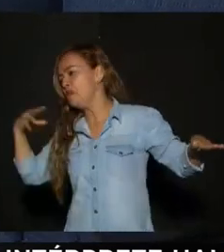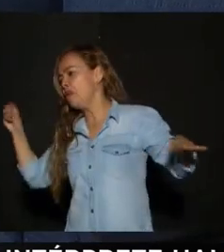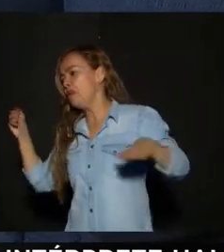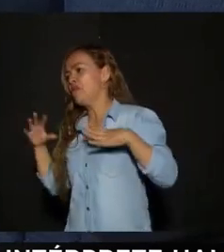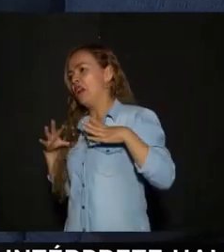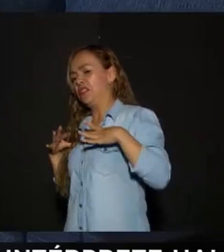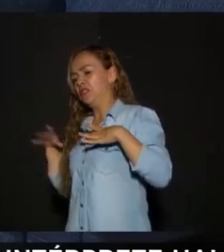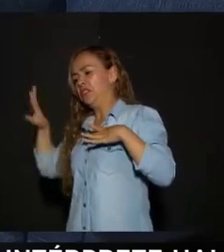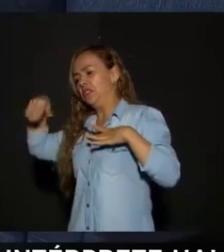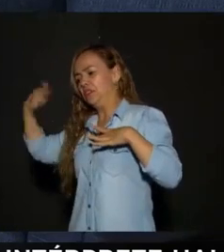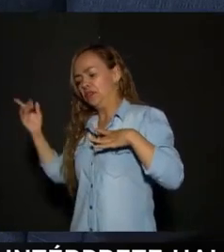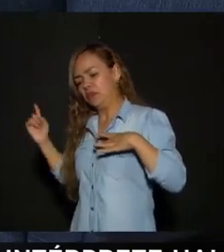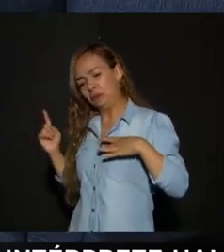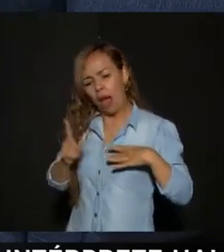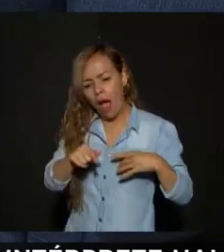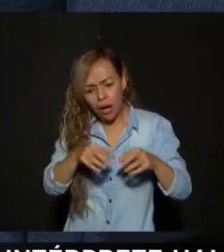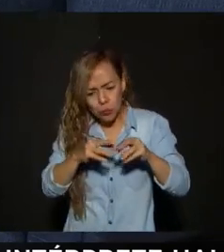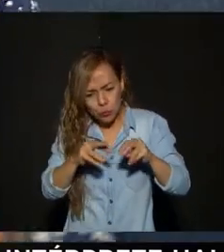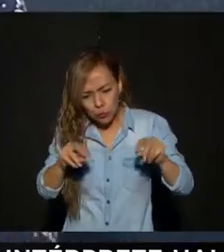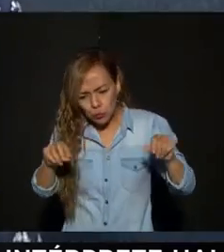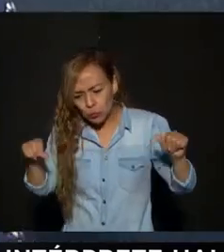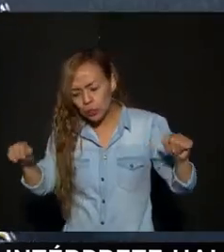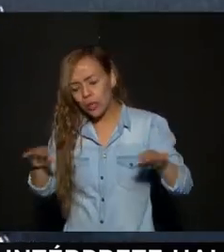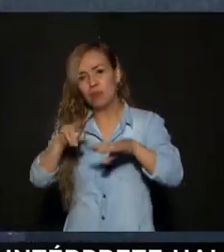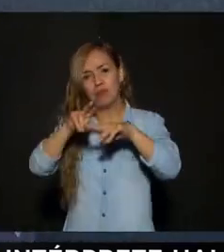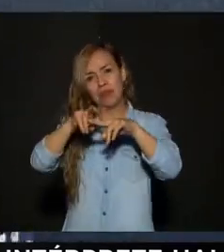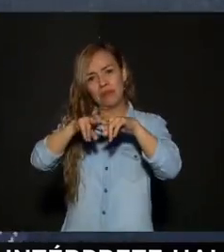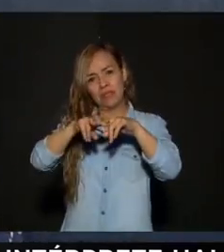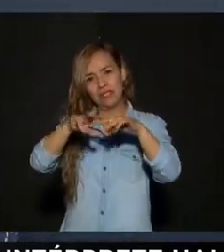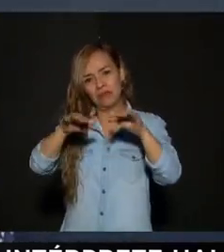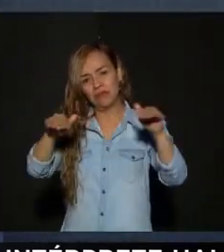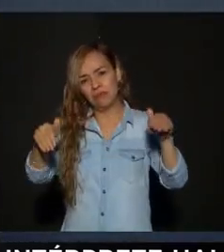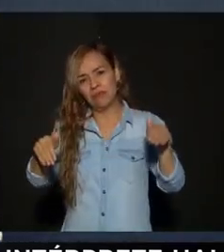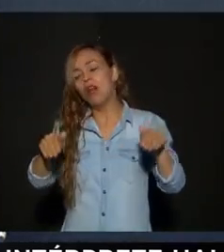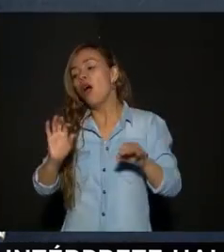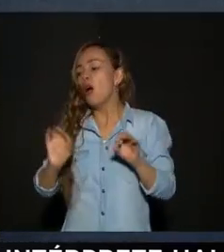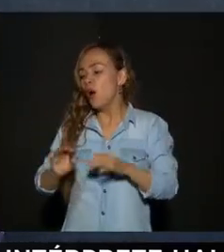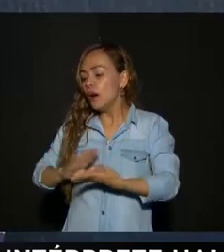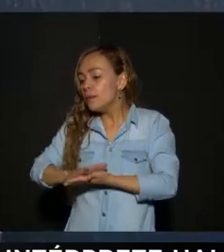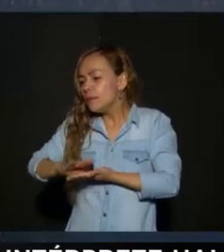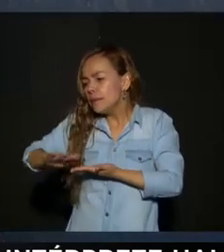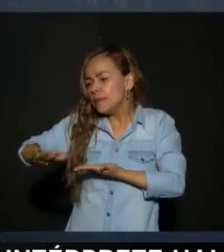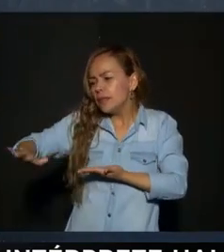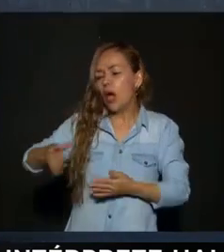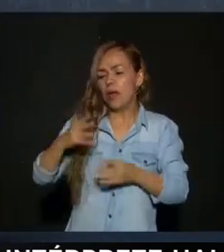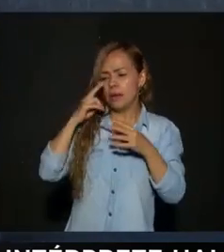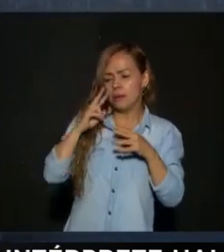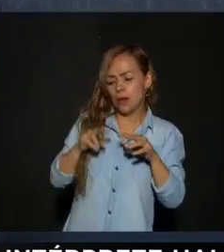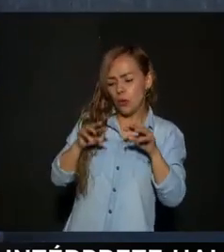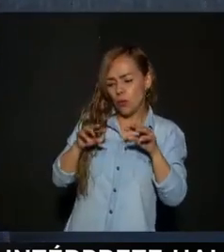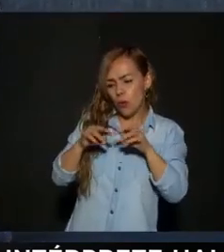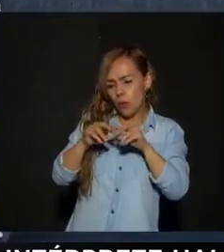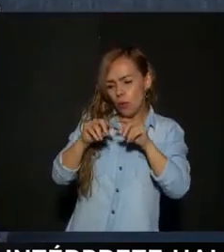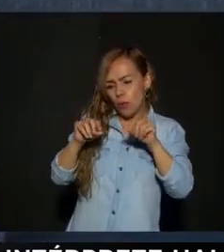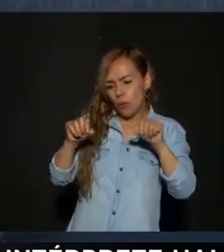polvo encima de los muebles o en el piso. De repente uno llega de su viaje y ve que el polvo como que se hizo más grande, ¿has